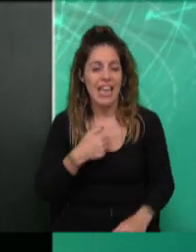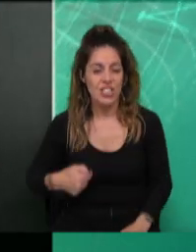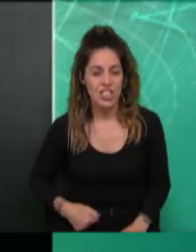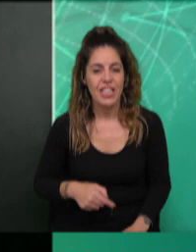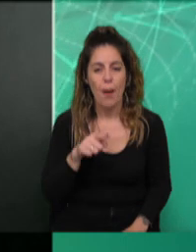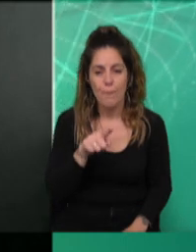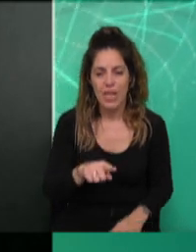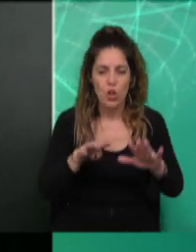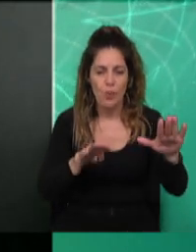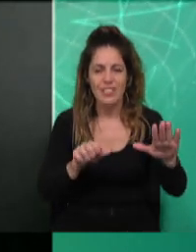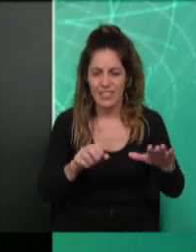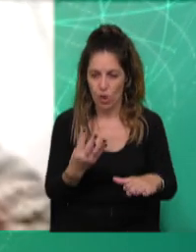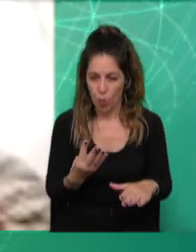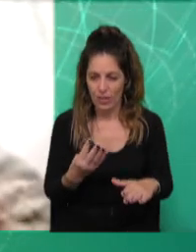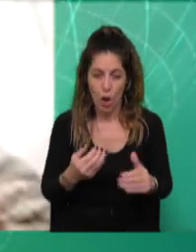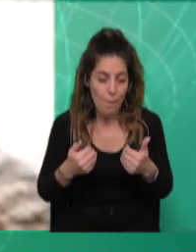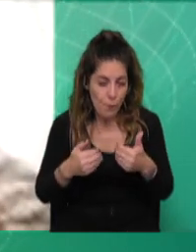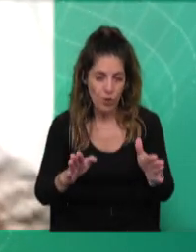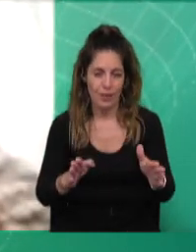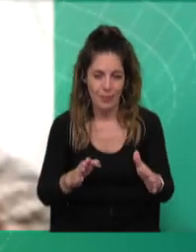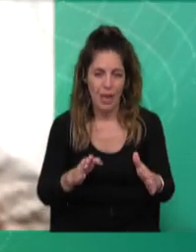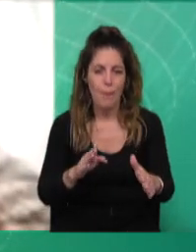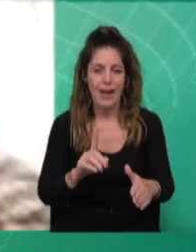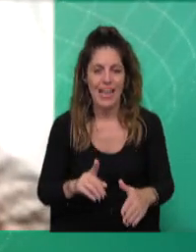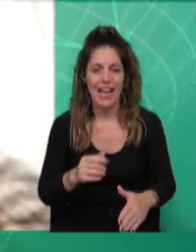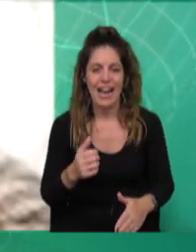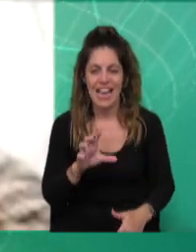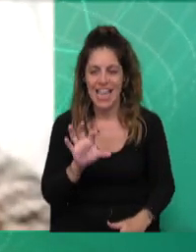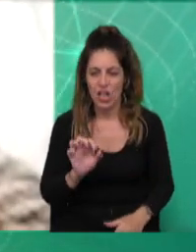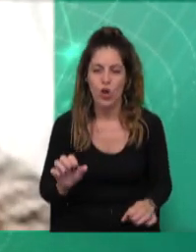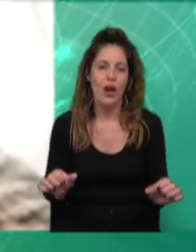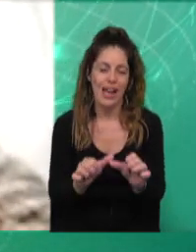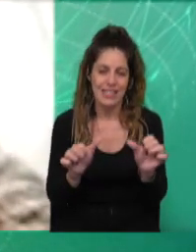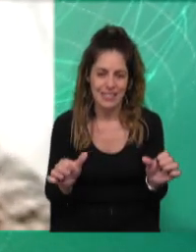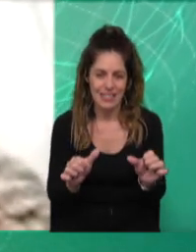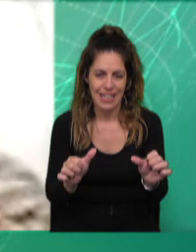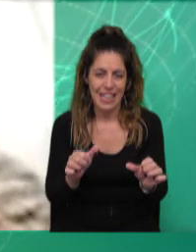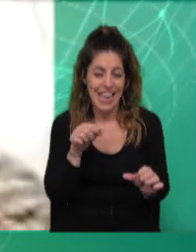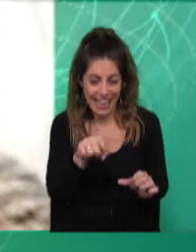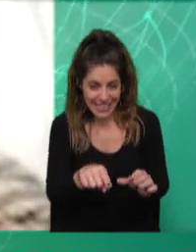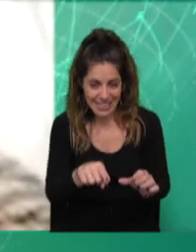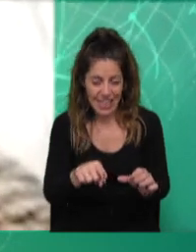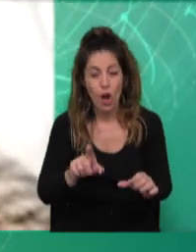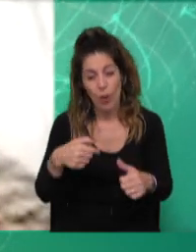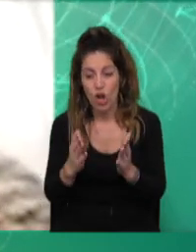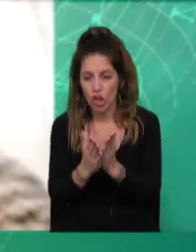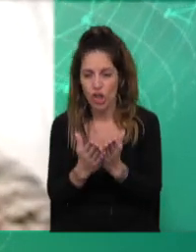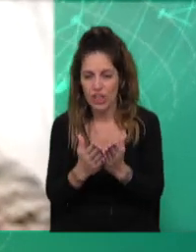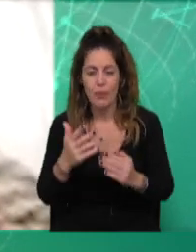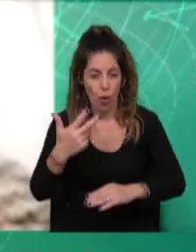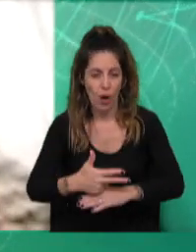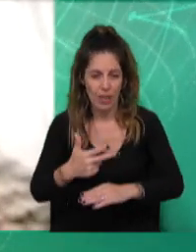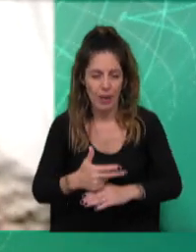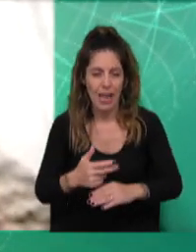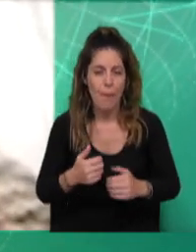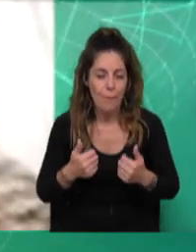es como es como el puntapié Galeano eh eh tanto ese como el de Guatemala son como puntapiés para